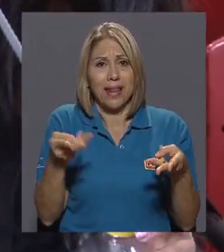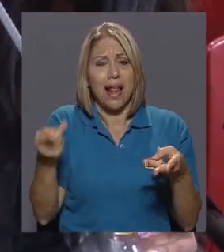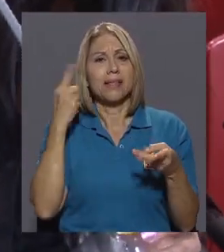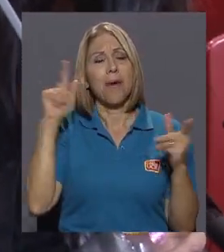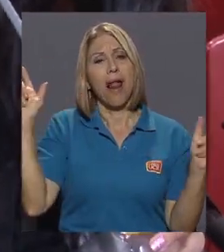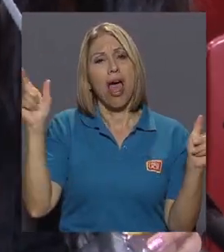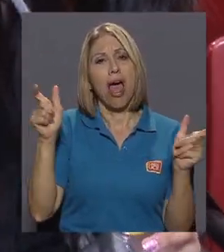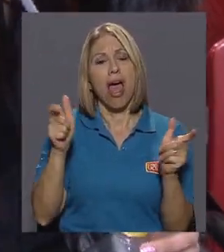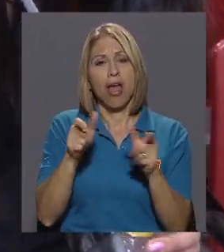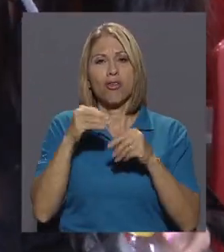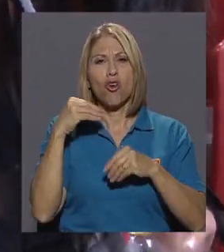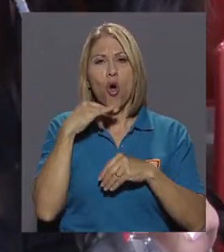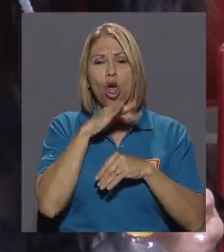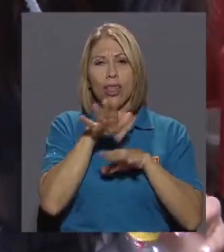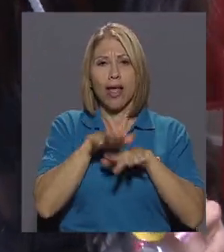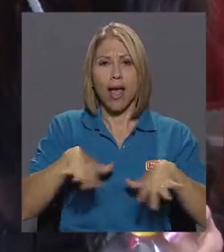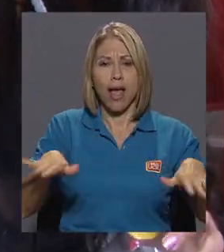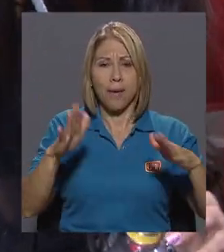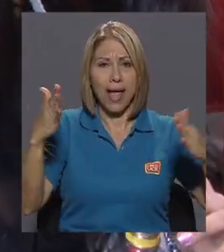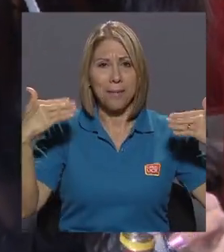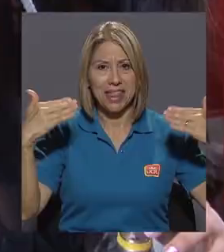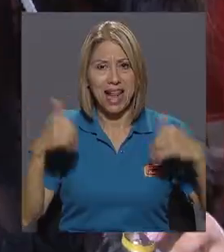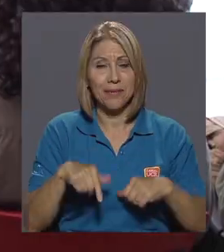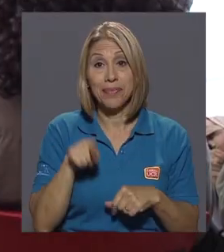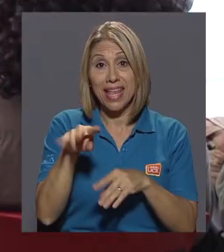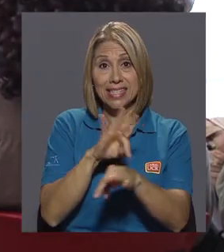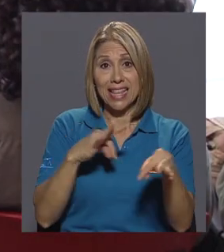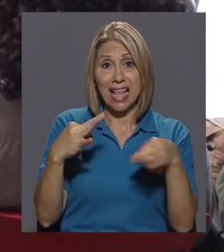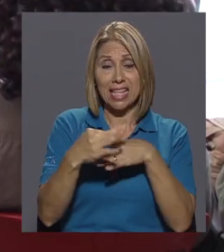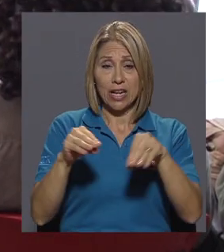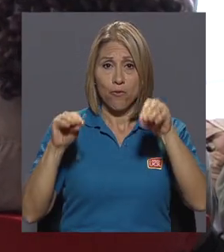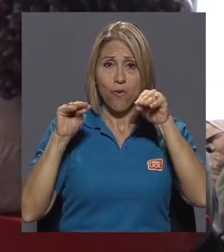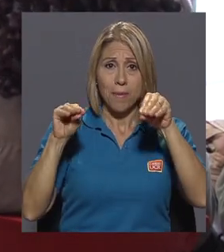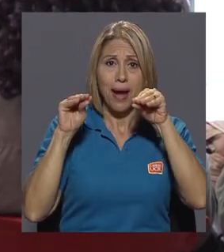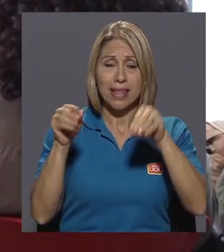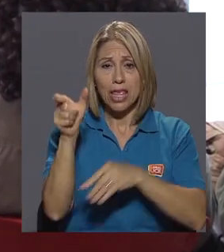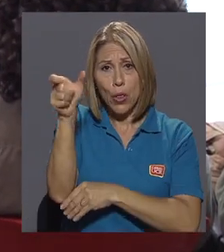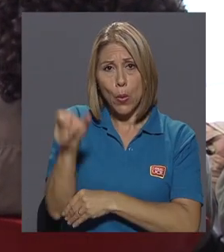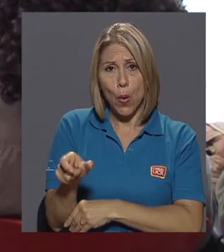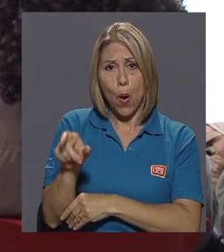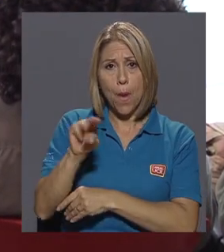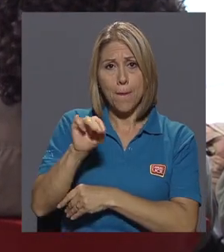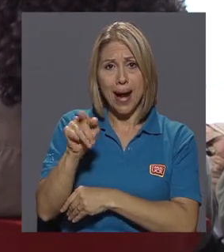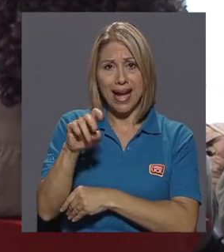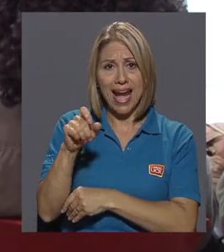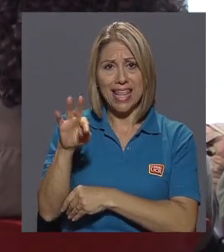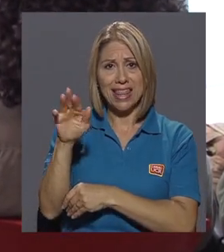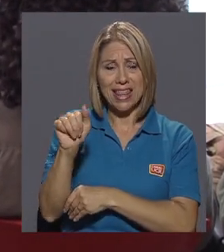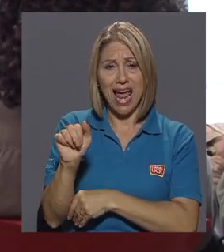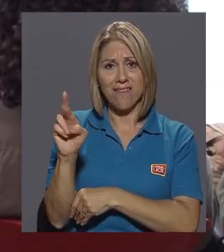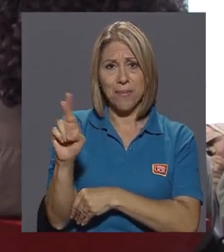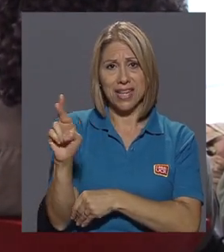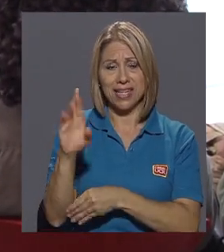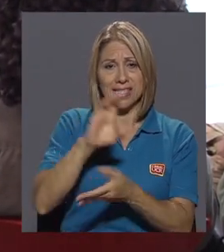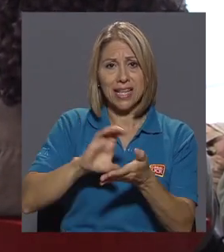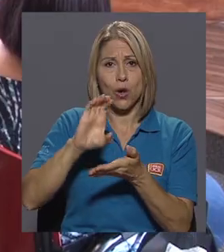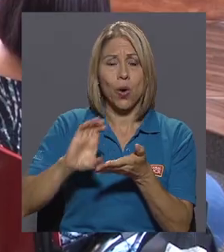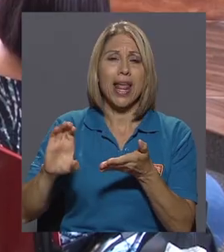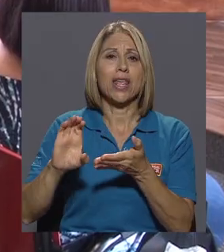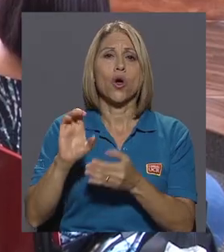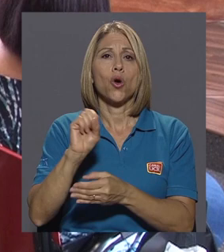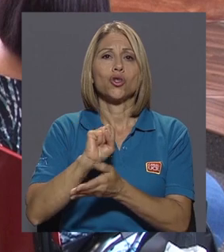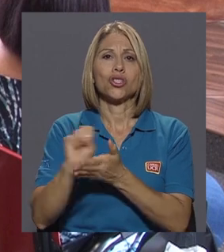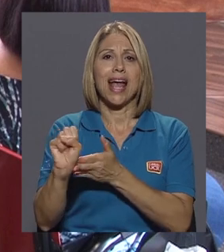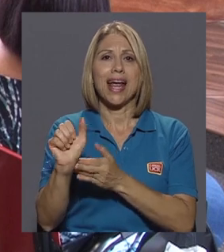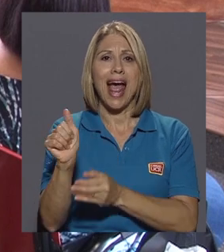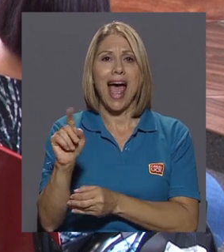la contaminación ambiental. El taller fue impartido por Margarita Ramírez del Colegio San Anthony y